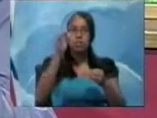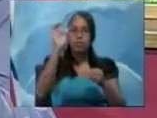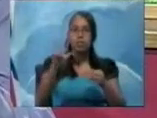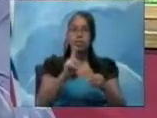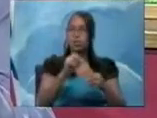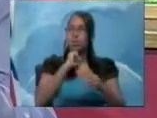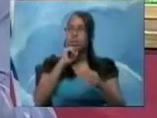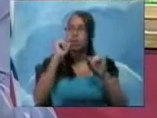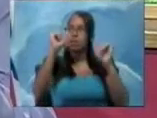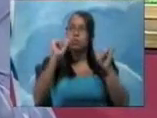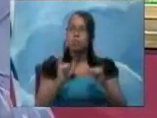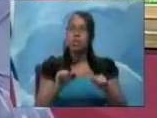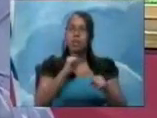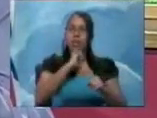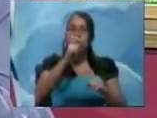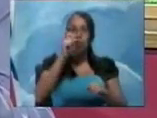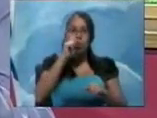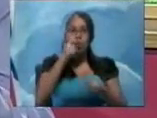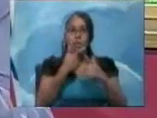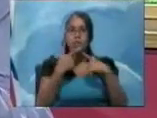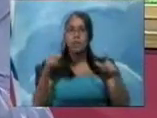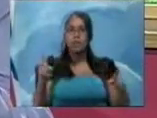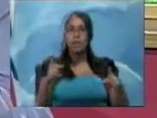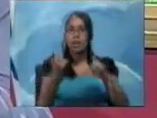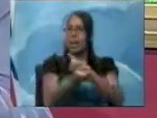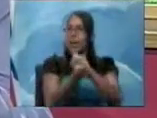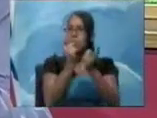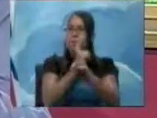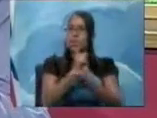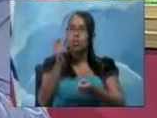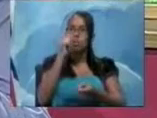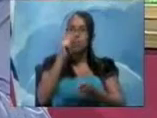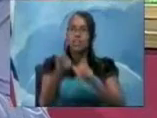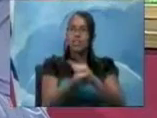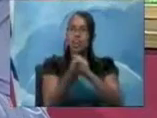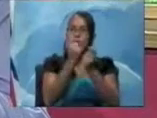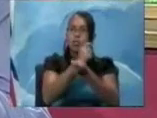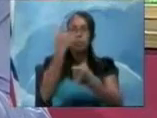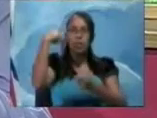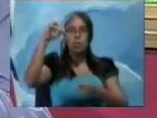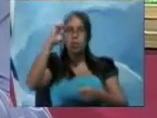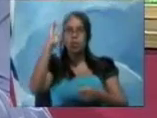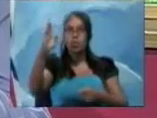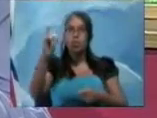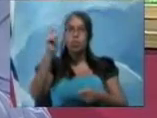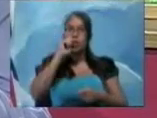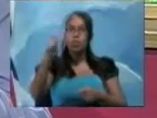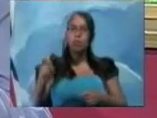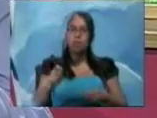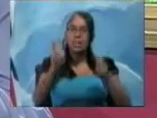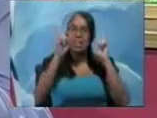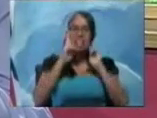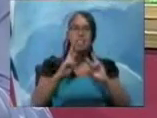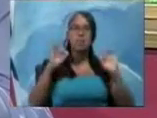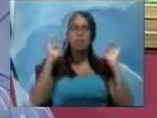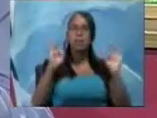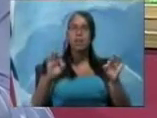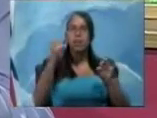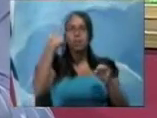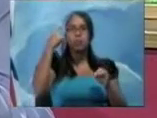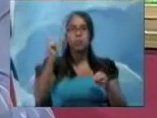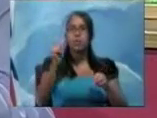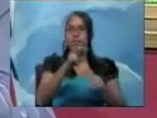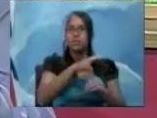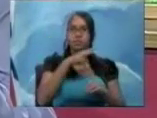mismo Pedro era un Pedro diferente un Pedro cambiado un Pedro transformado por Dios un Pedro inspirado por la